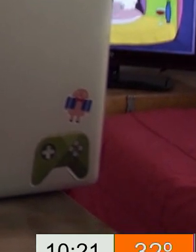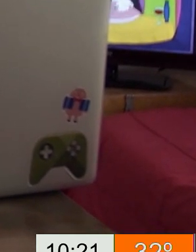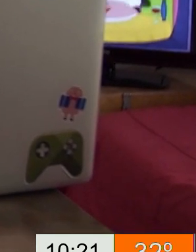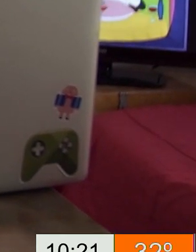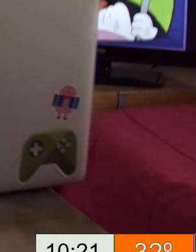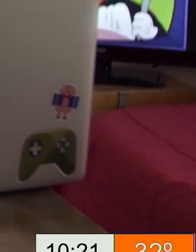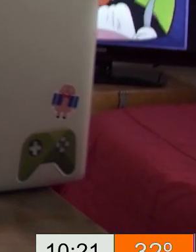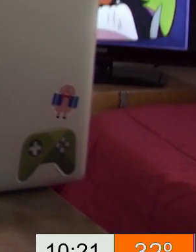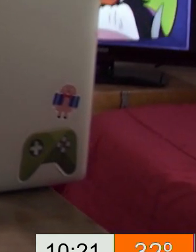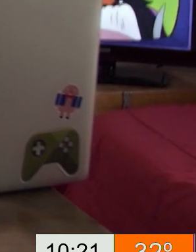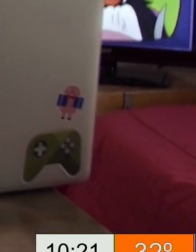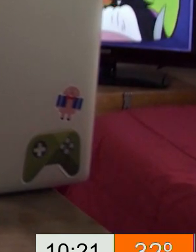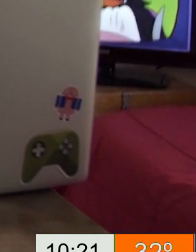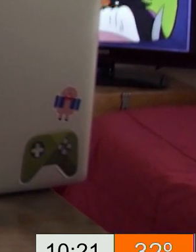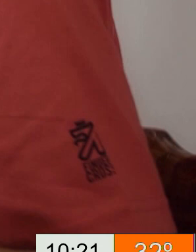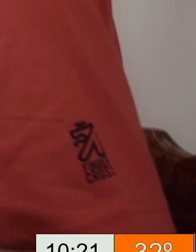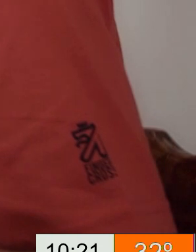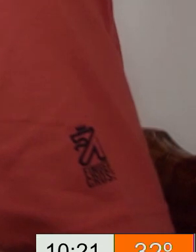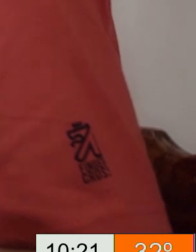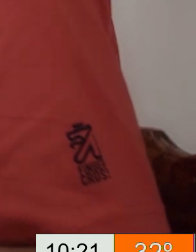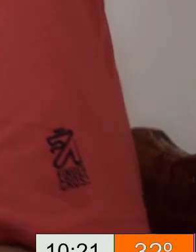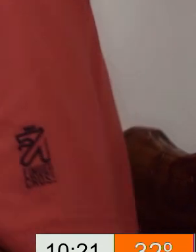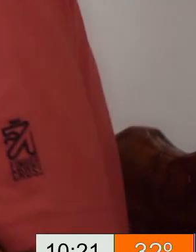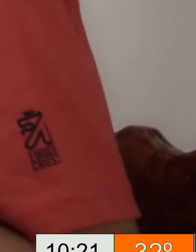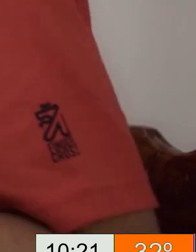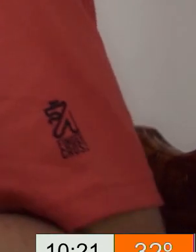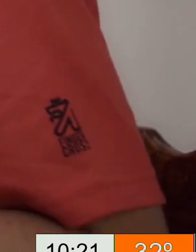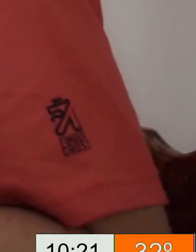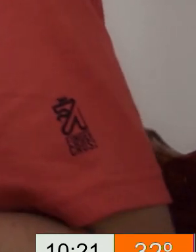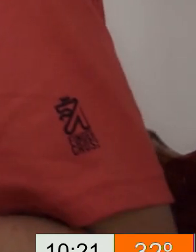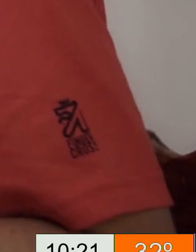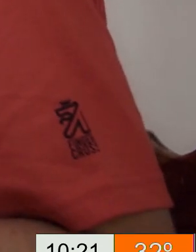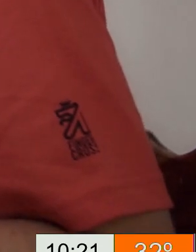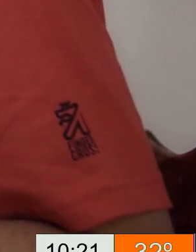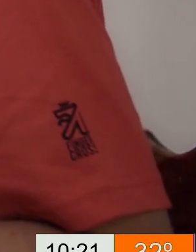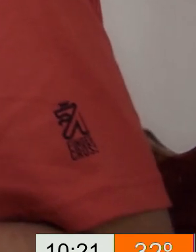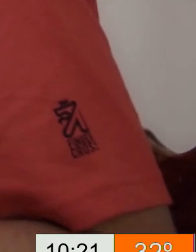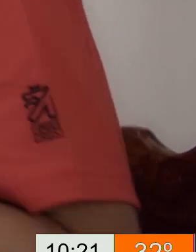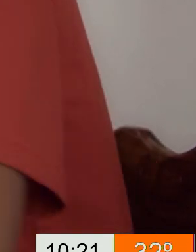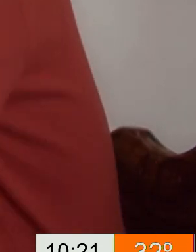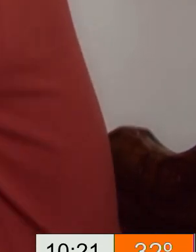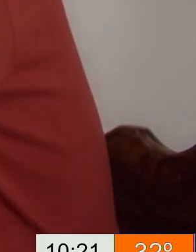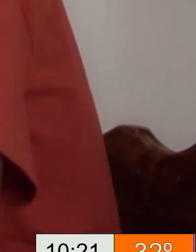Quiénes fueron, qué habilidades tenían, sus marcas personales, enfermedades comunes, sus sueños.